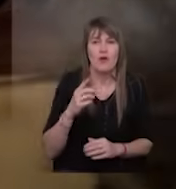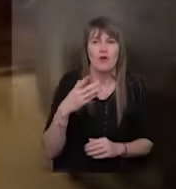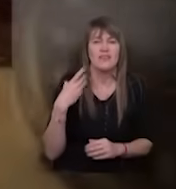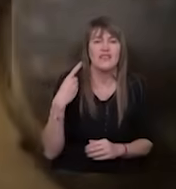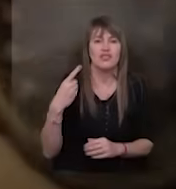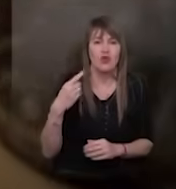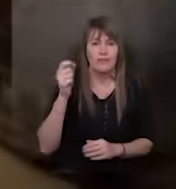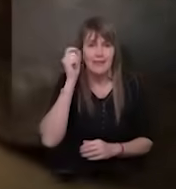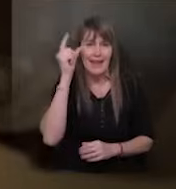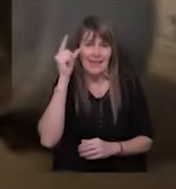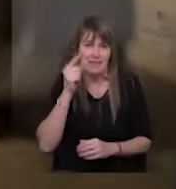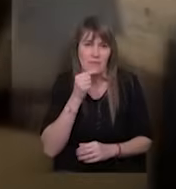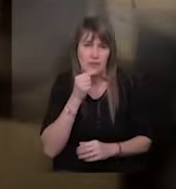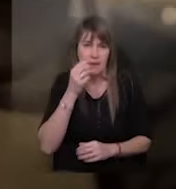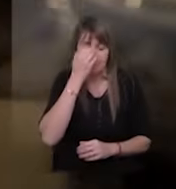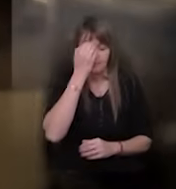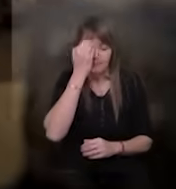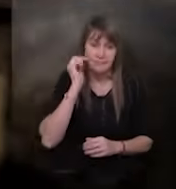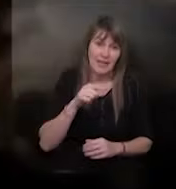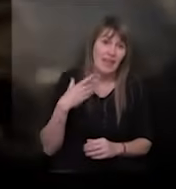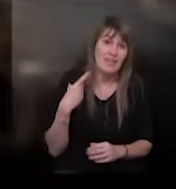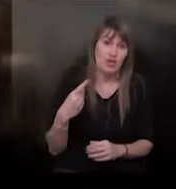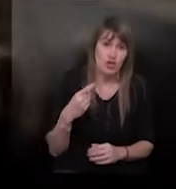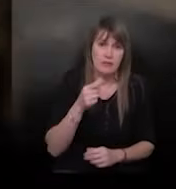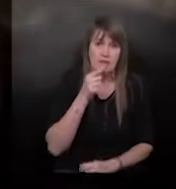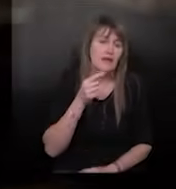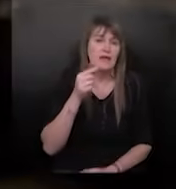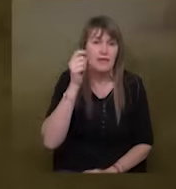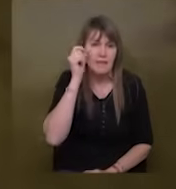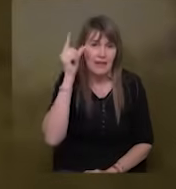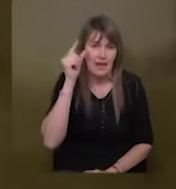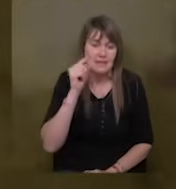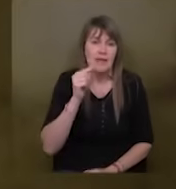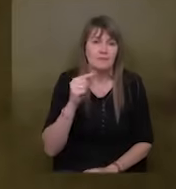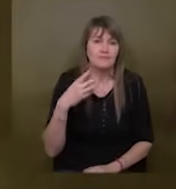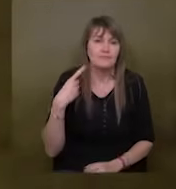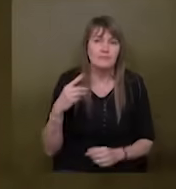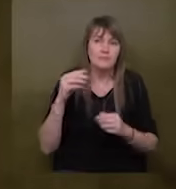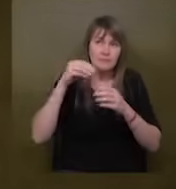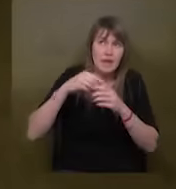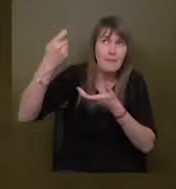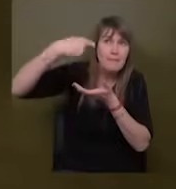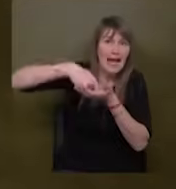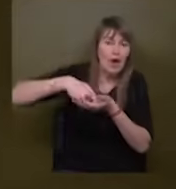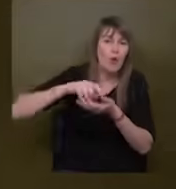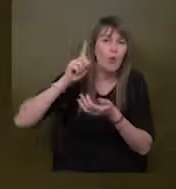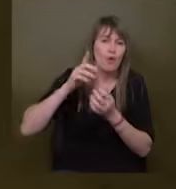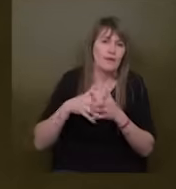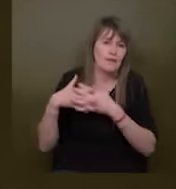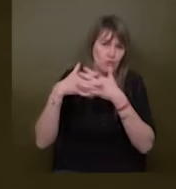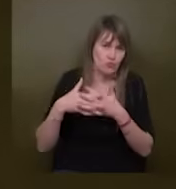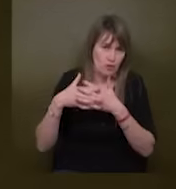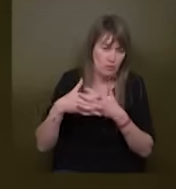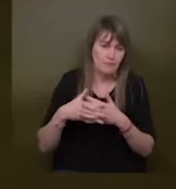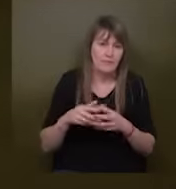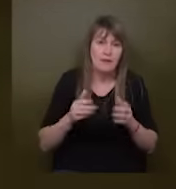Inteligencia. La Dirección de Información e Inteligencia se organizó con fondos de la Jefatura y de la Embajada Norteamericana. Si se trataba de